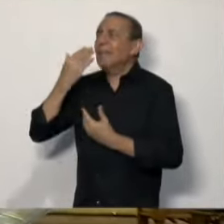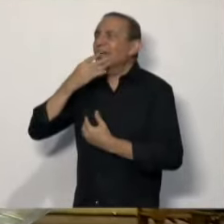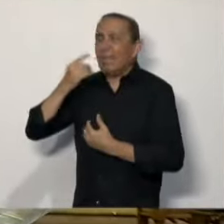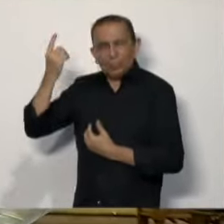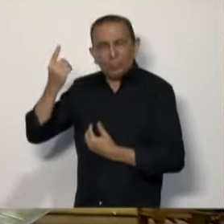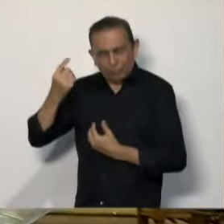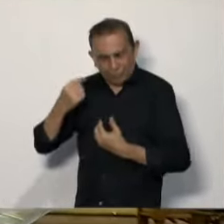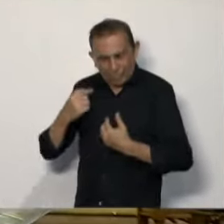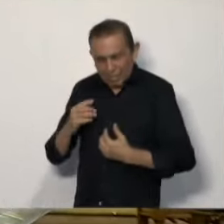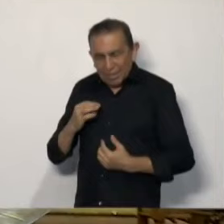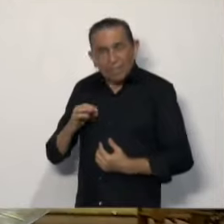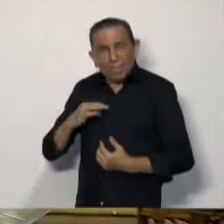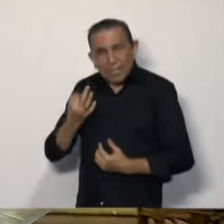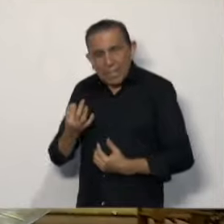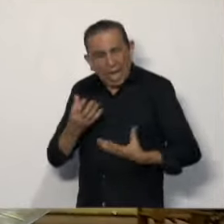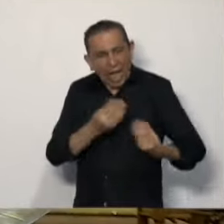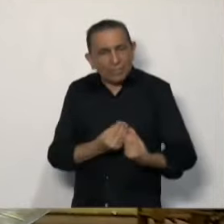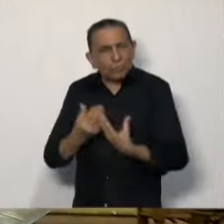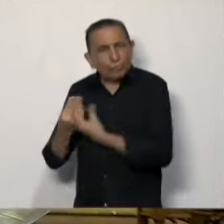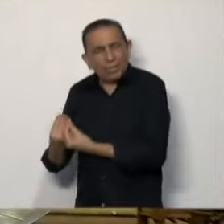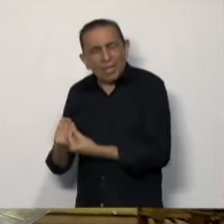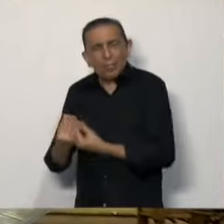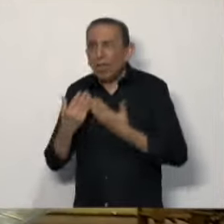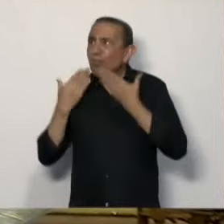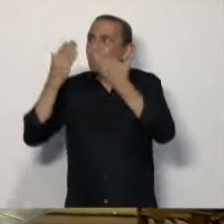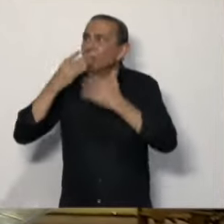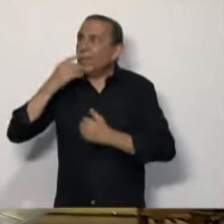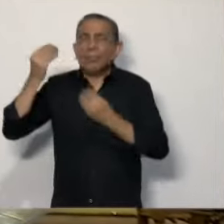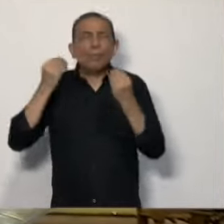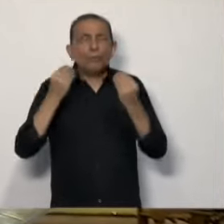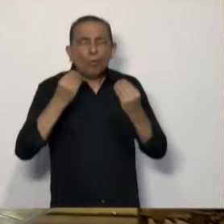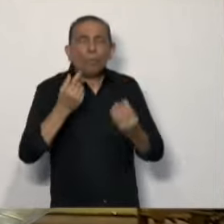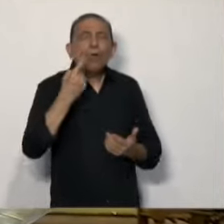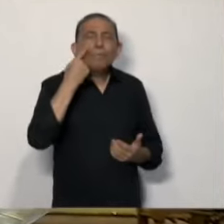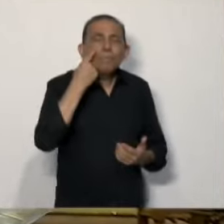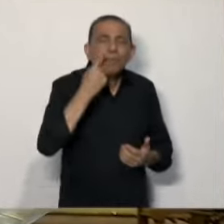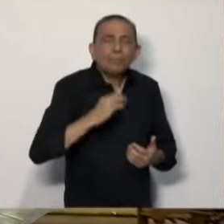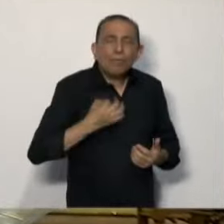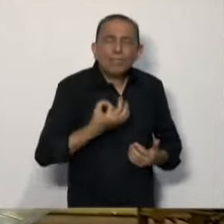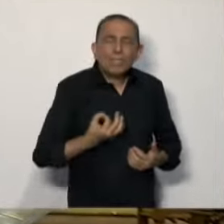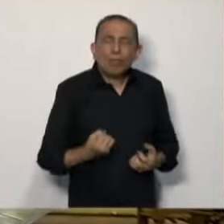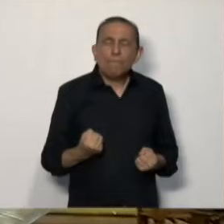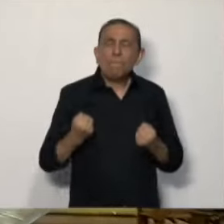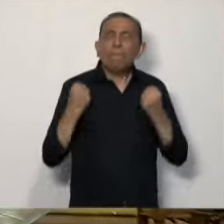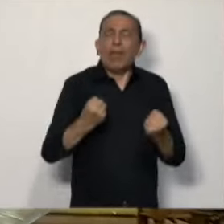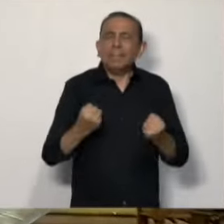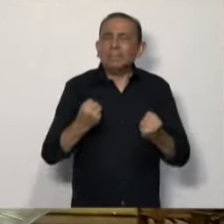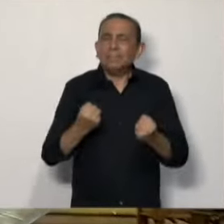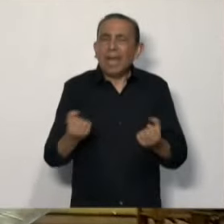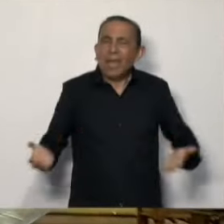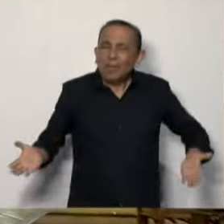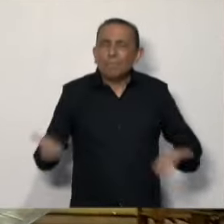Entregando la vida por los demás. ¿Cómo glorificamos a Dios? Viviendo la vida con pasión, no guardándonos